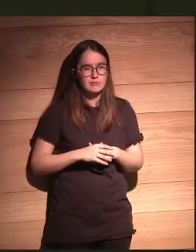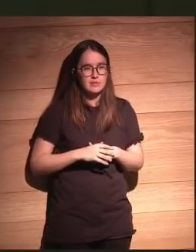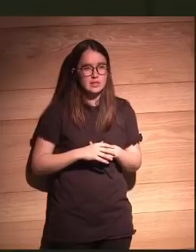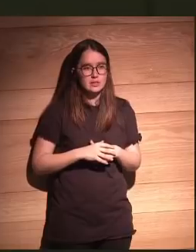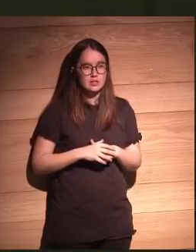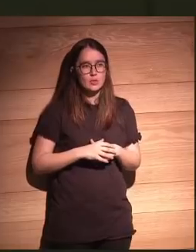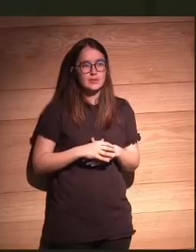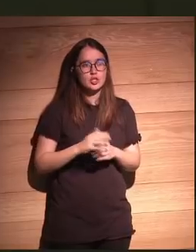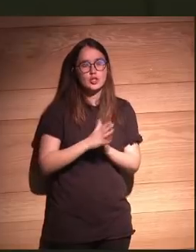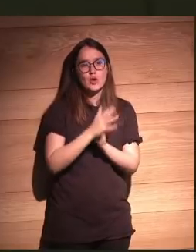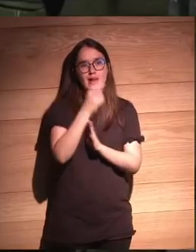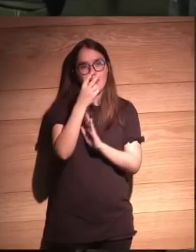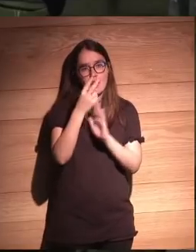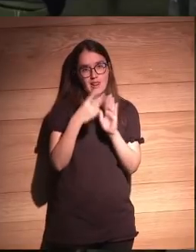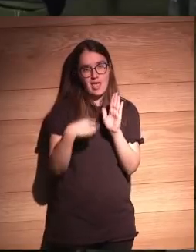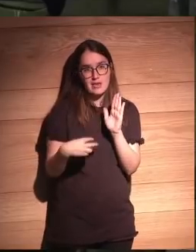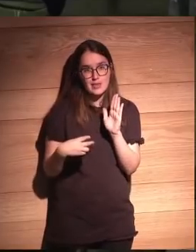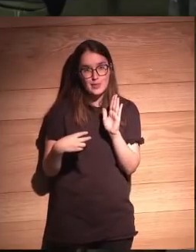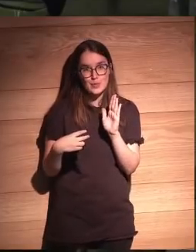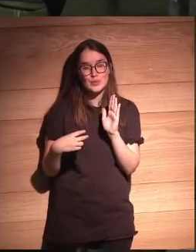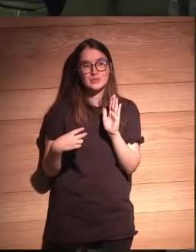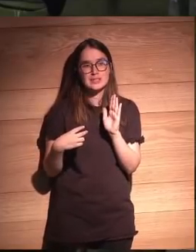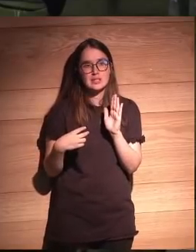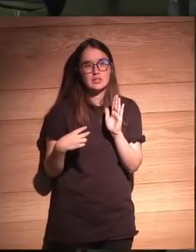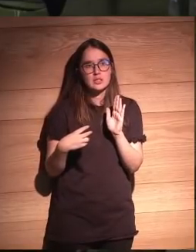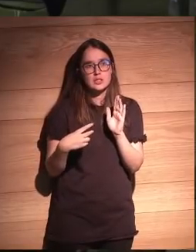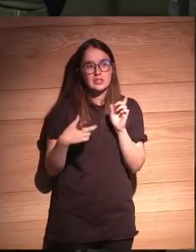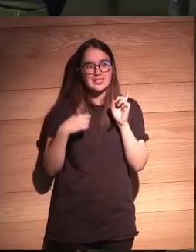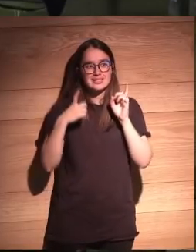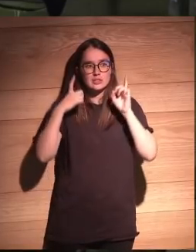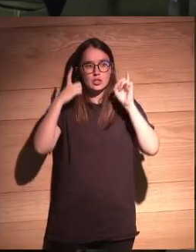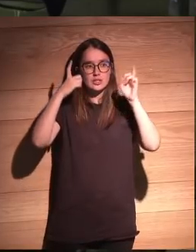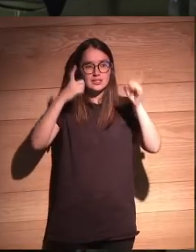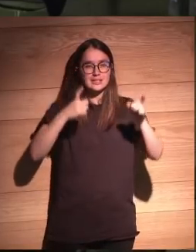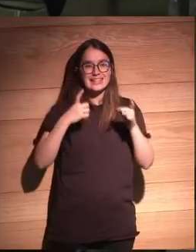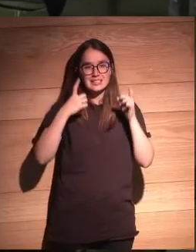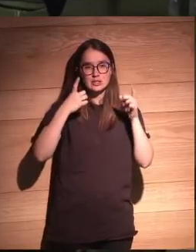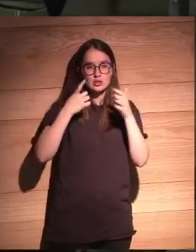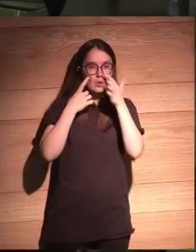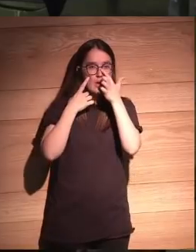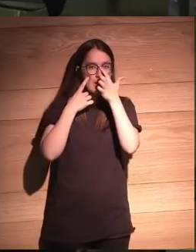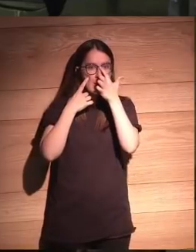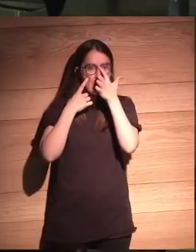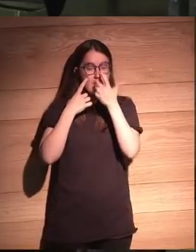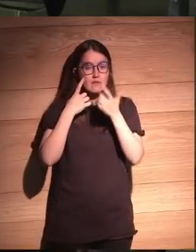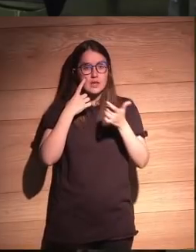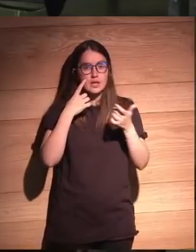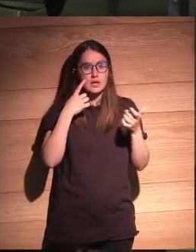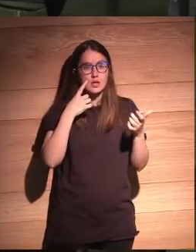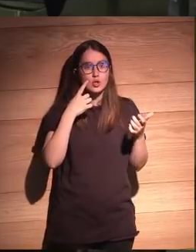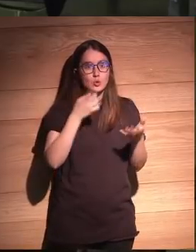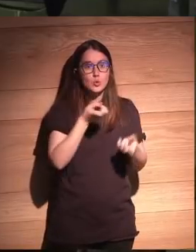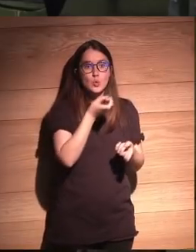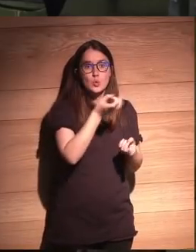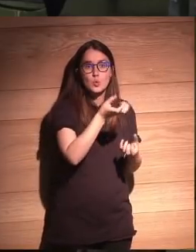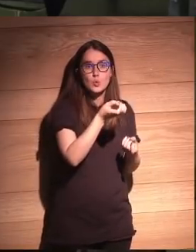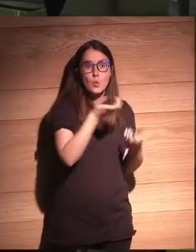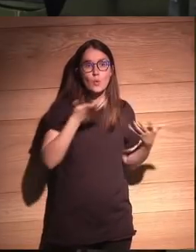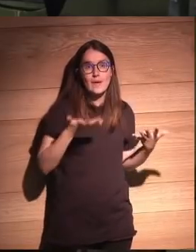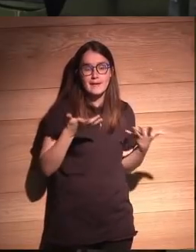cuando yo he leído el libro, lo que estoy intentando es ver un poco, ¿no?, cuál es tu relato y cuál es